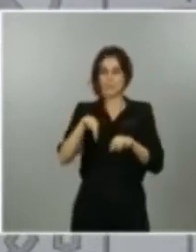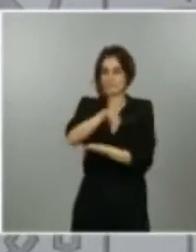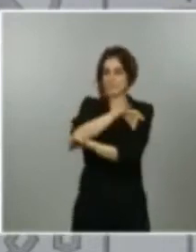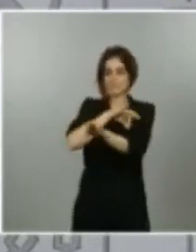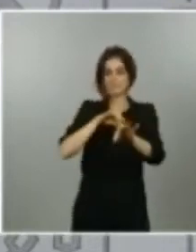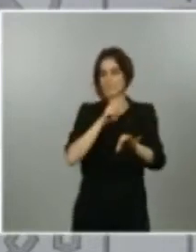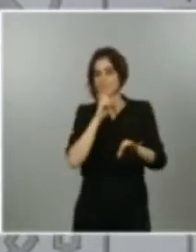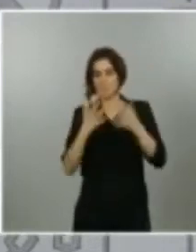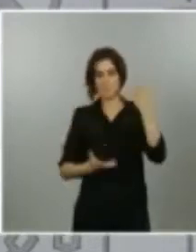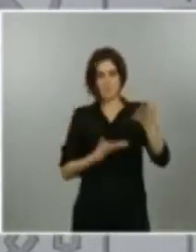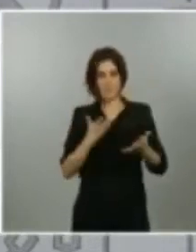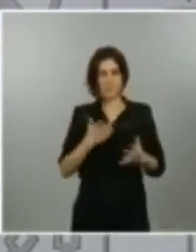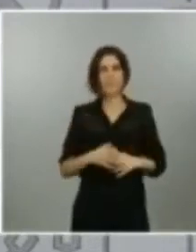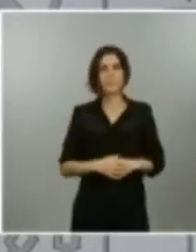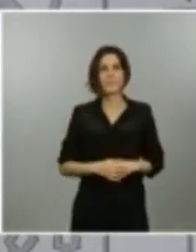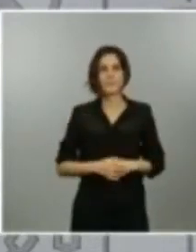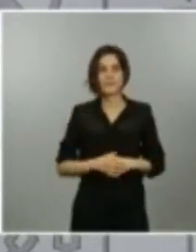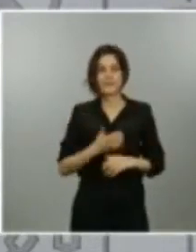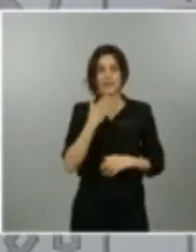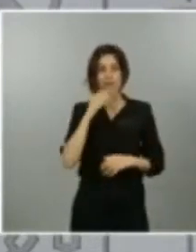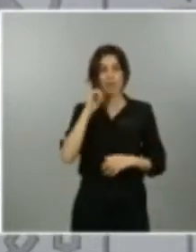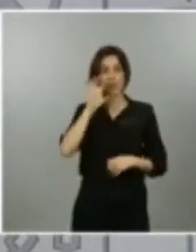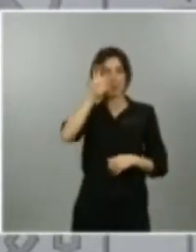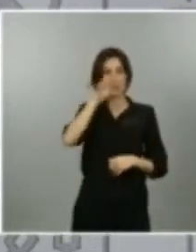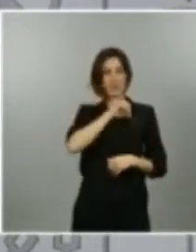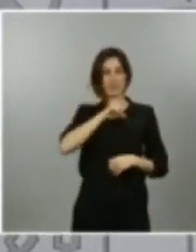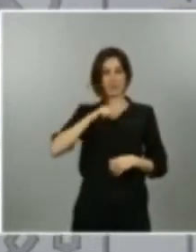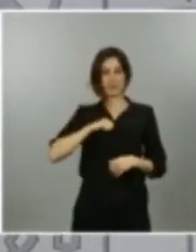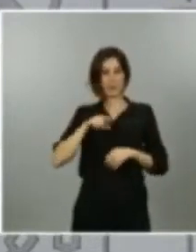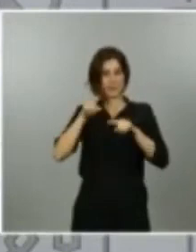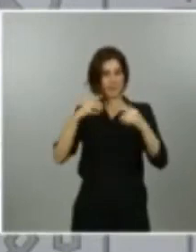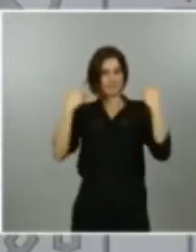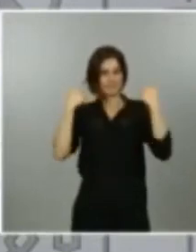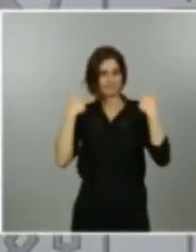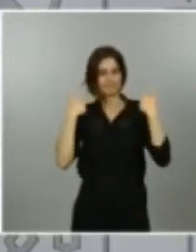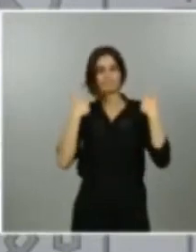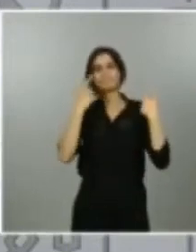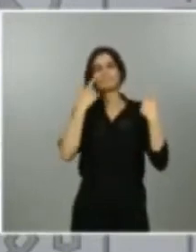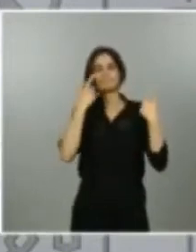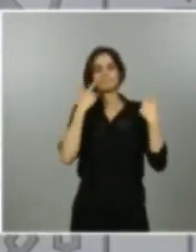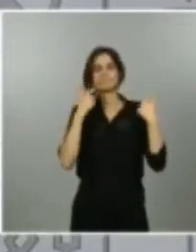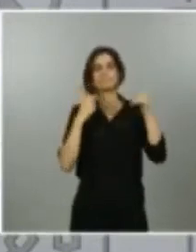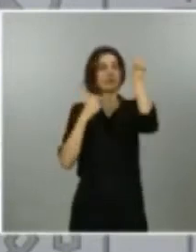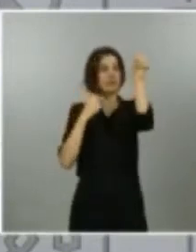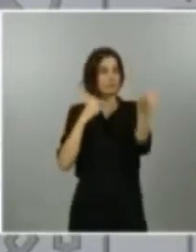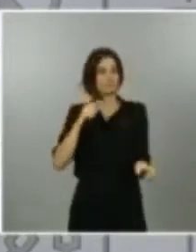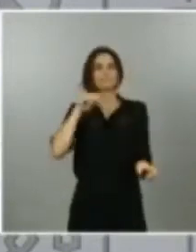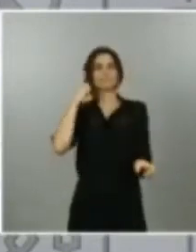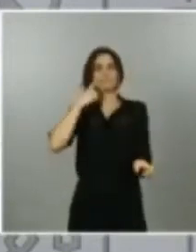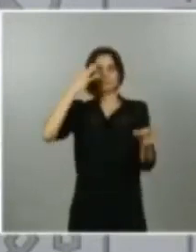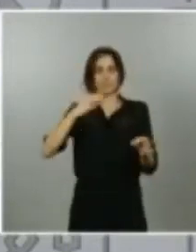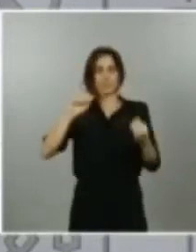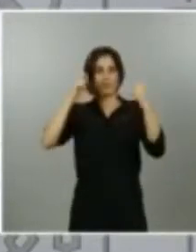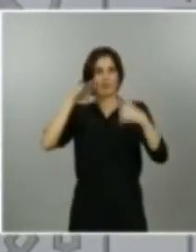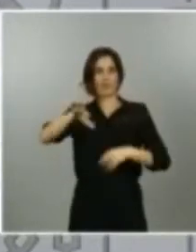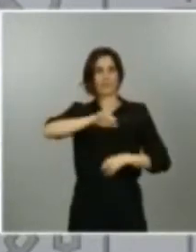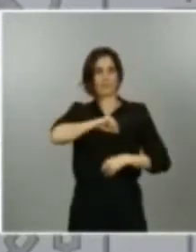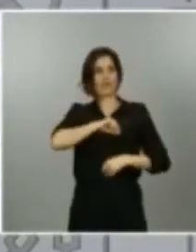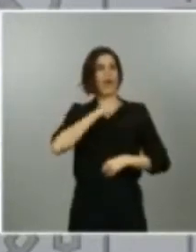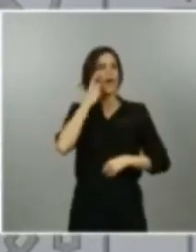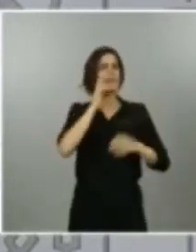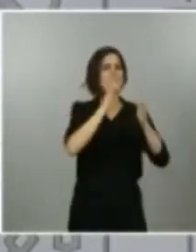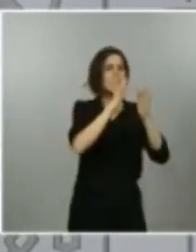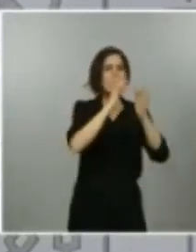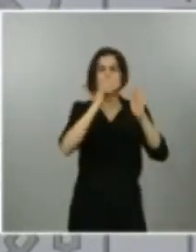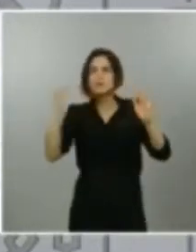autónoma que tiene que hacer un seguimiento de contactos de los casos confirmados necesitará personas que hagan ese seguimiento